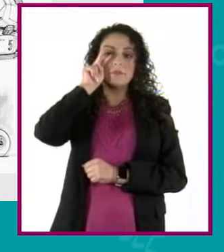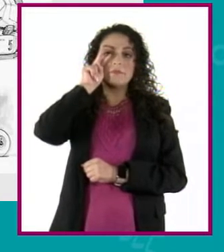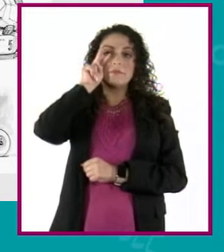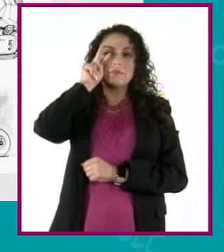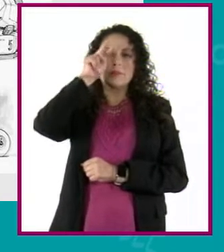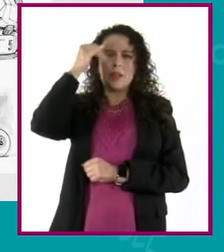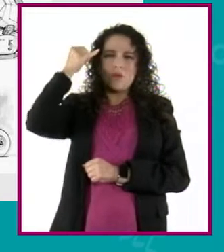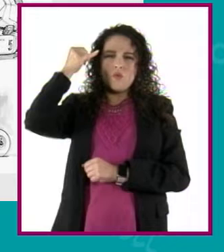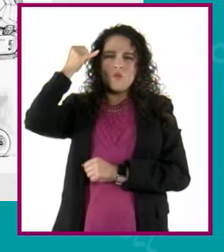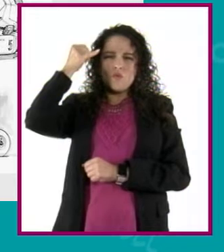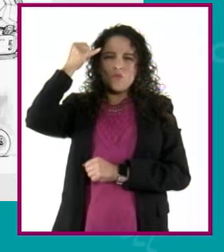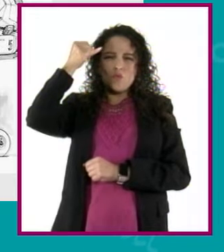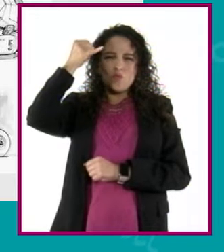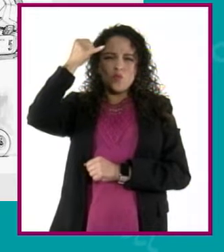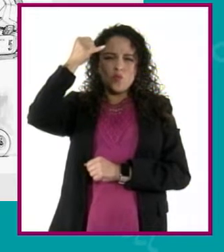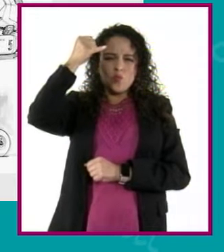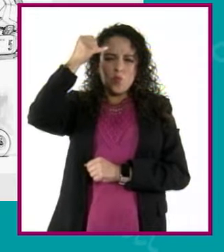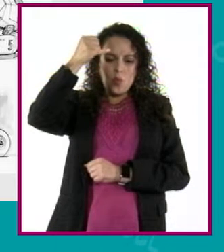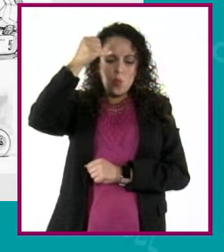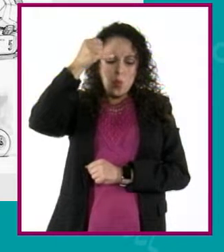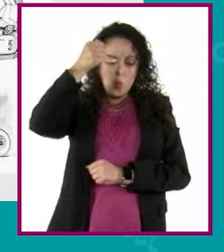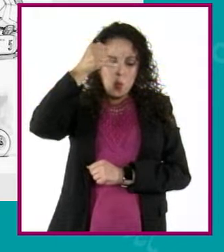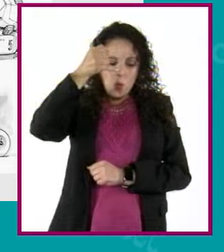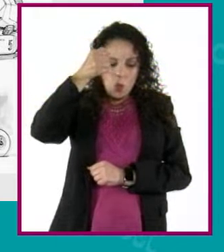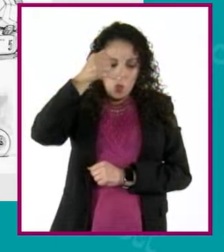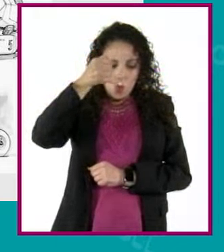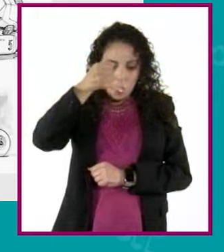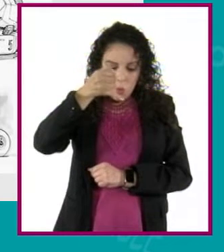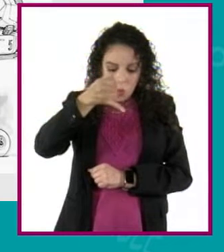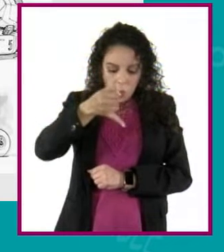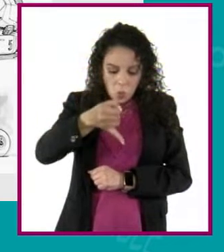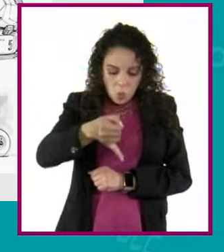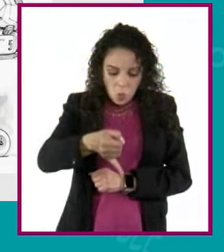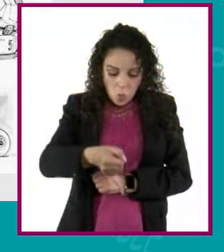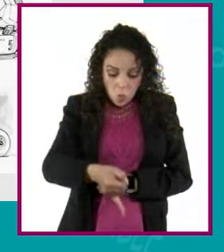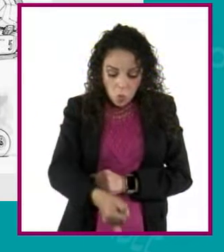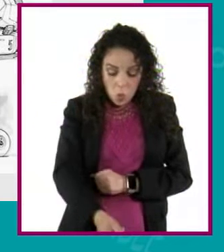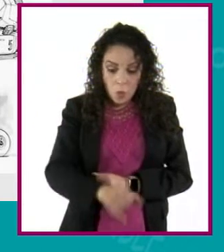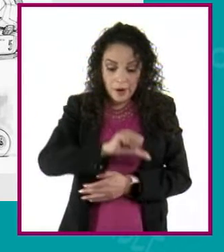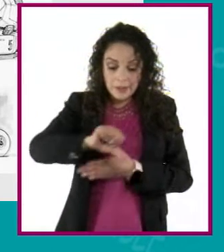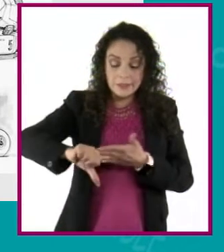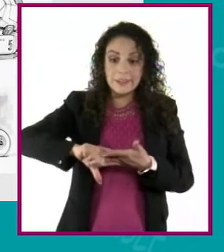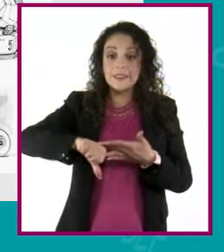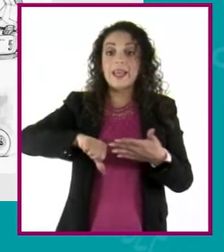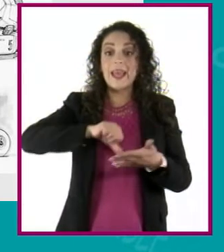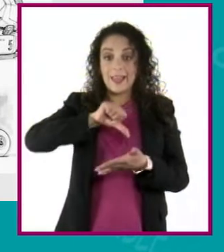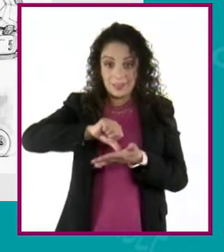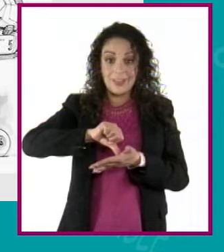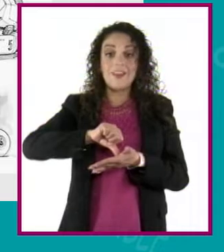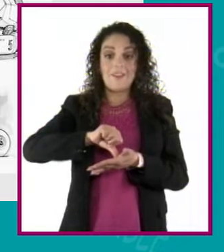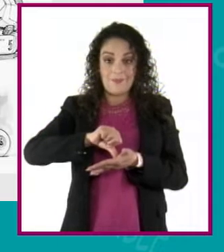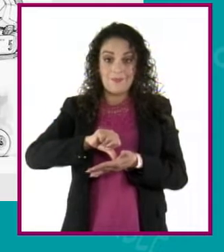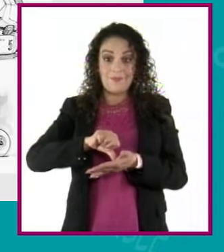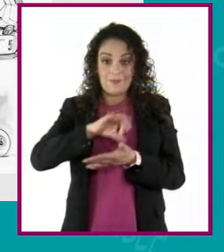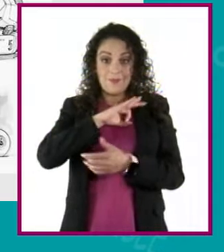infinito en todo el centro de esta página. Entonces, les coloco por aquí el cursor.